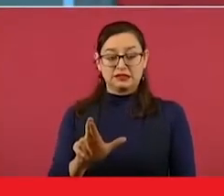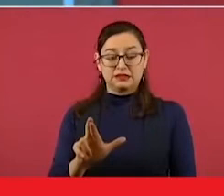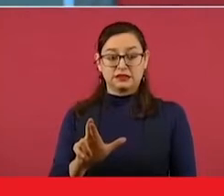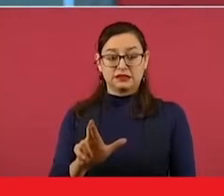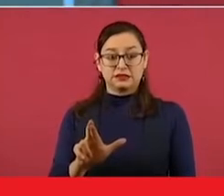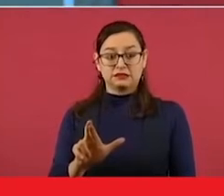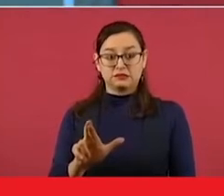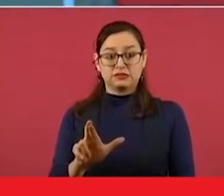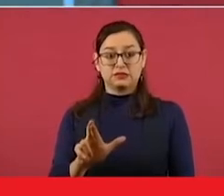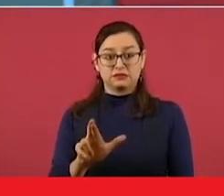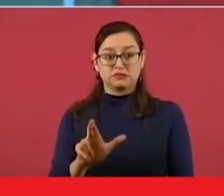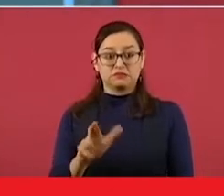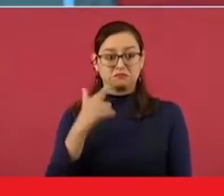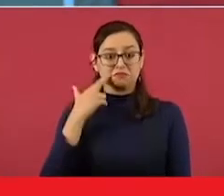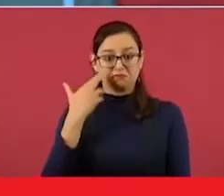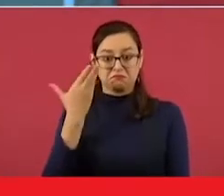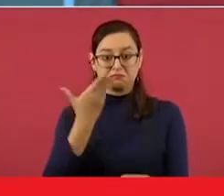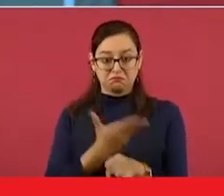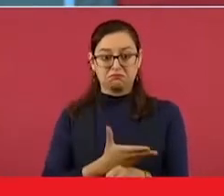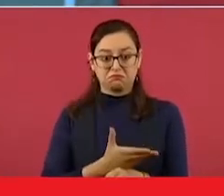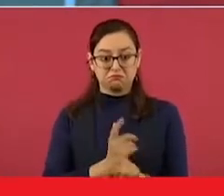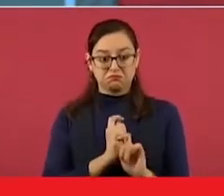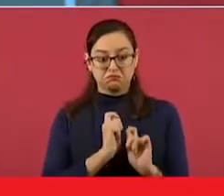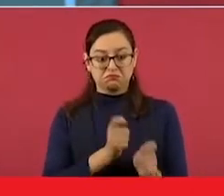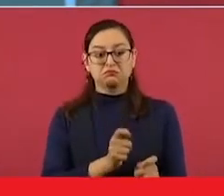en apoyo de la fiscalía